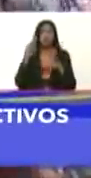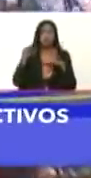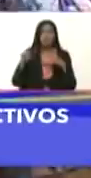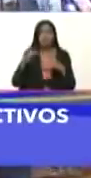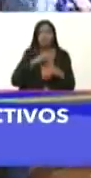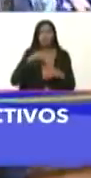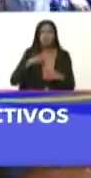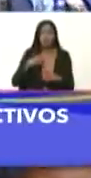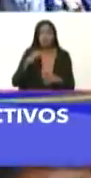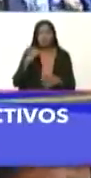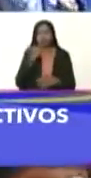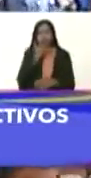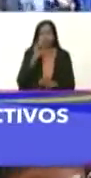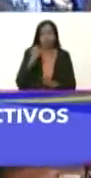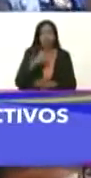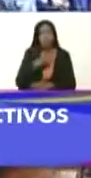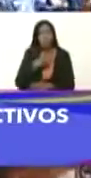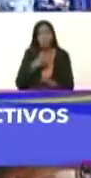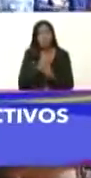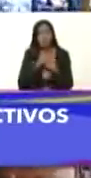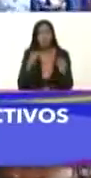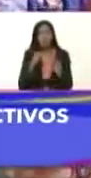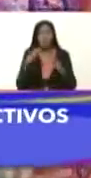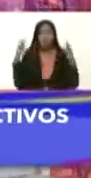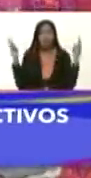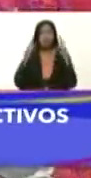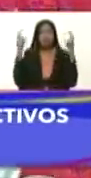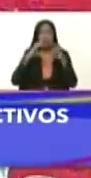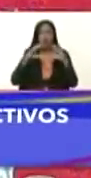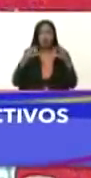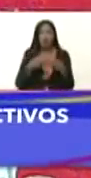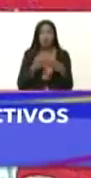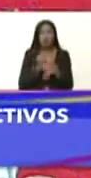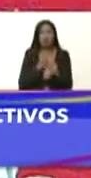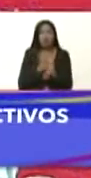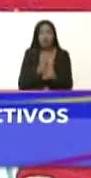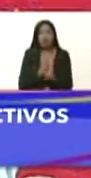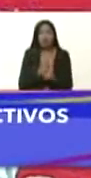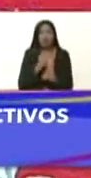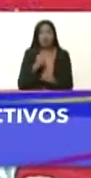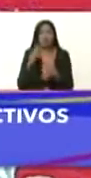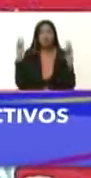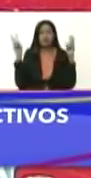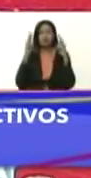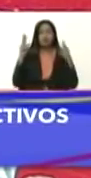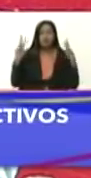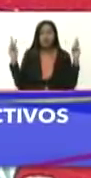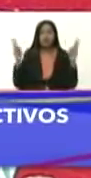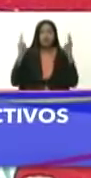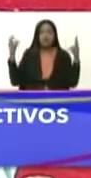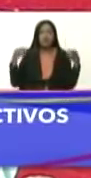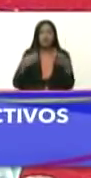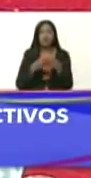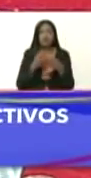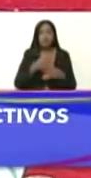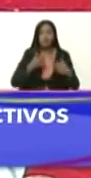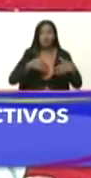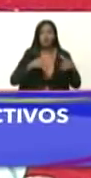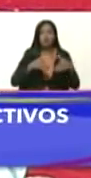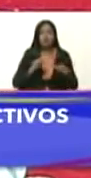podemos fallar! ¡No podemos fallar! ¡Que viva la clase obrera venezolana! ¡Que viva la clase obrera de